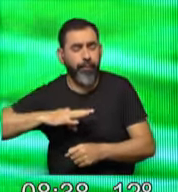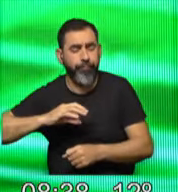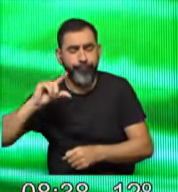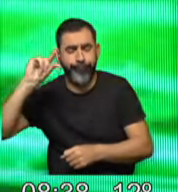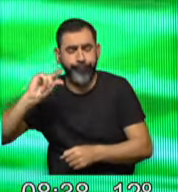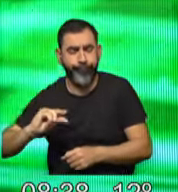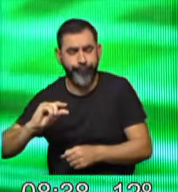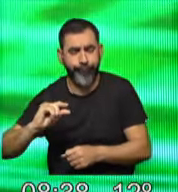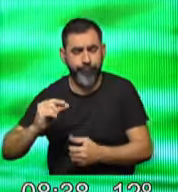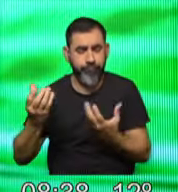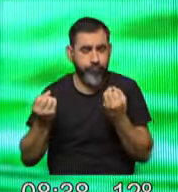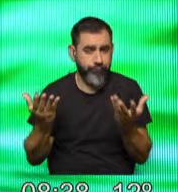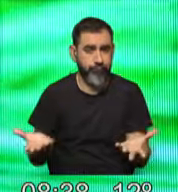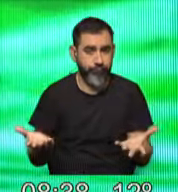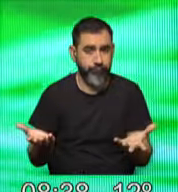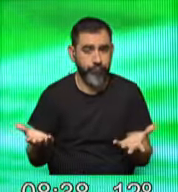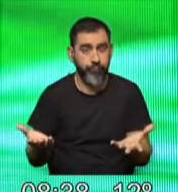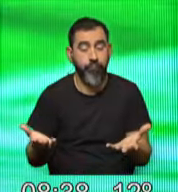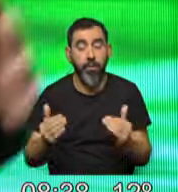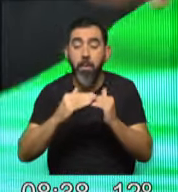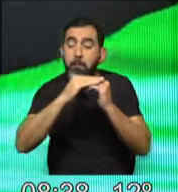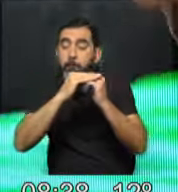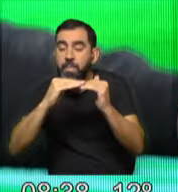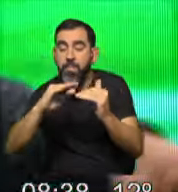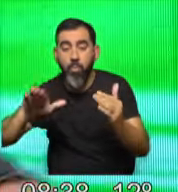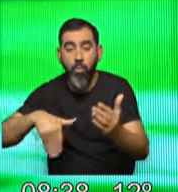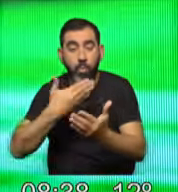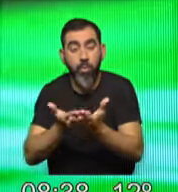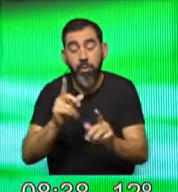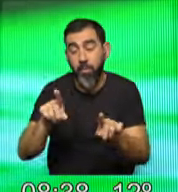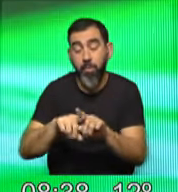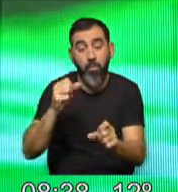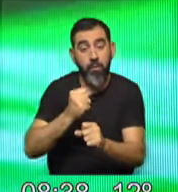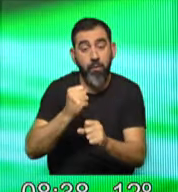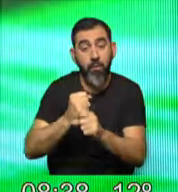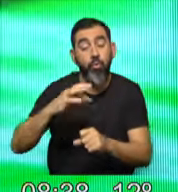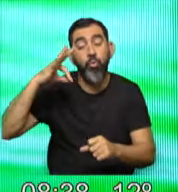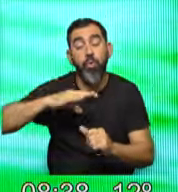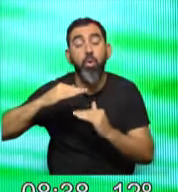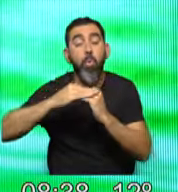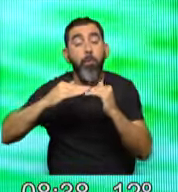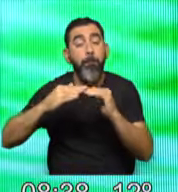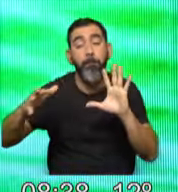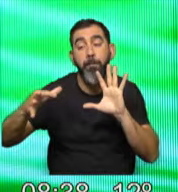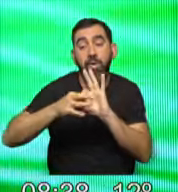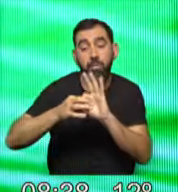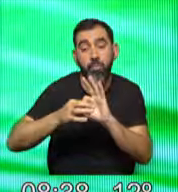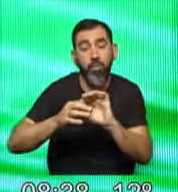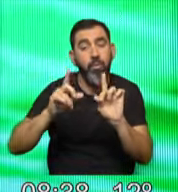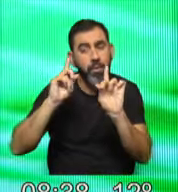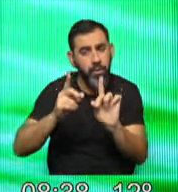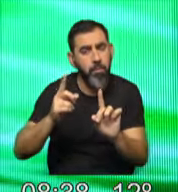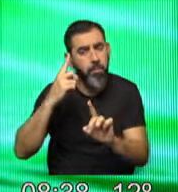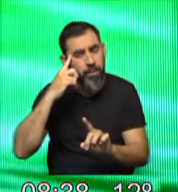porque En definitiva lo que nosotros planteamos es que haya un piso como hay para los trabajadores vinculado al salario mínimo nacional está bien pensar